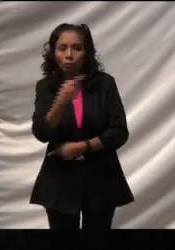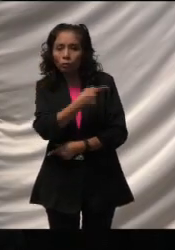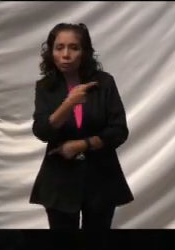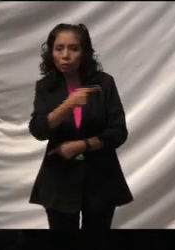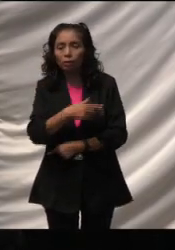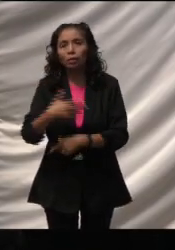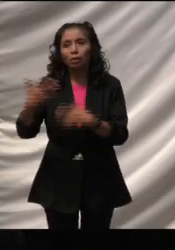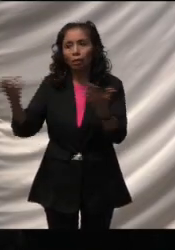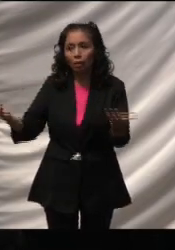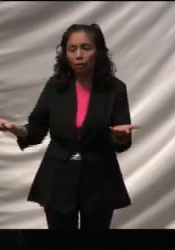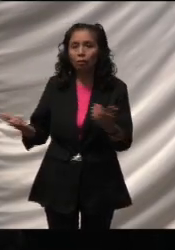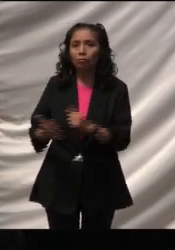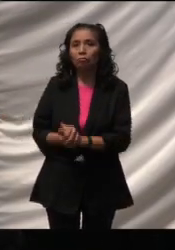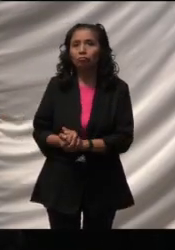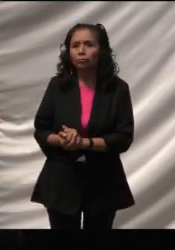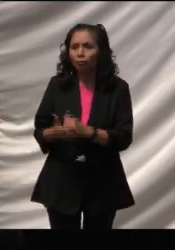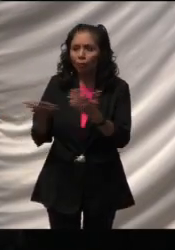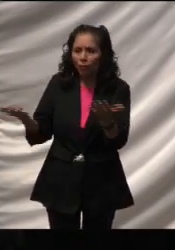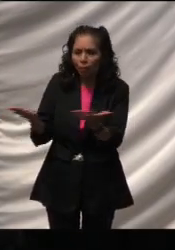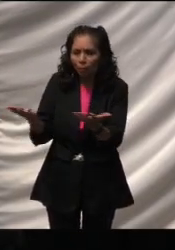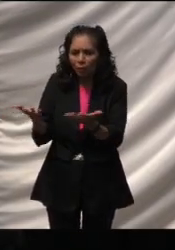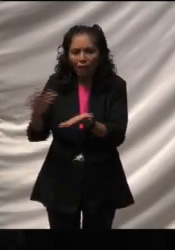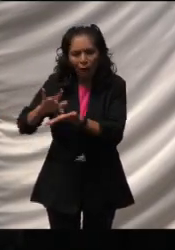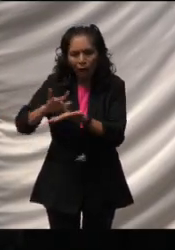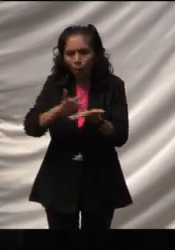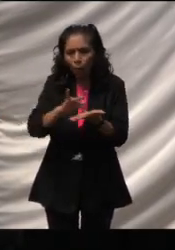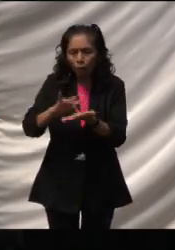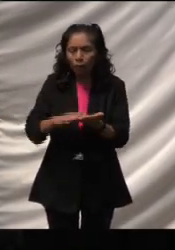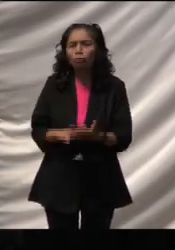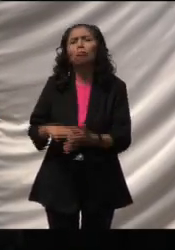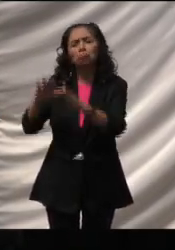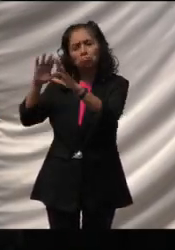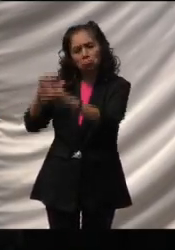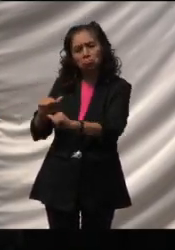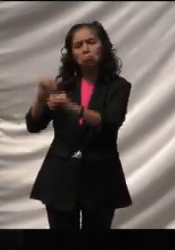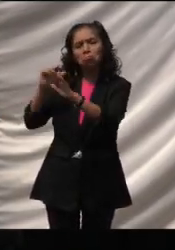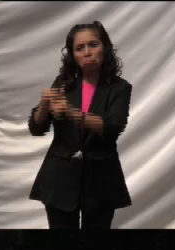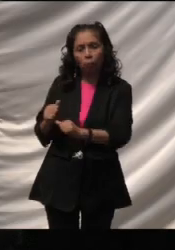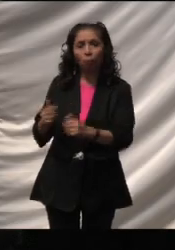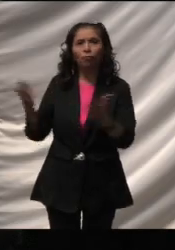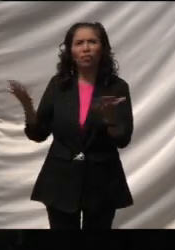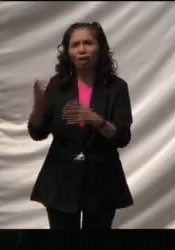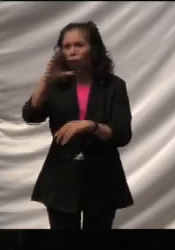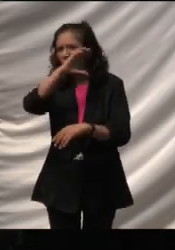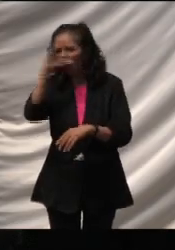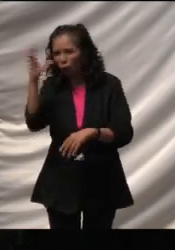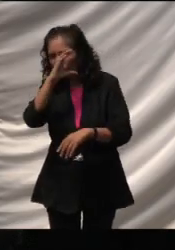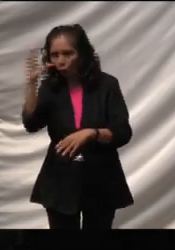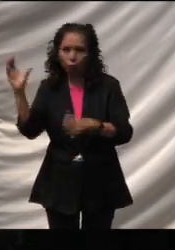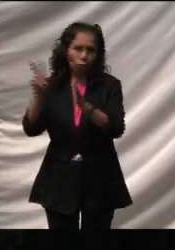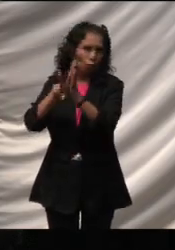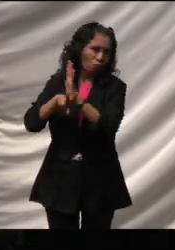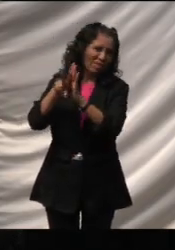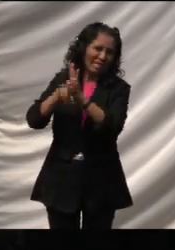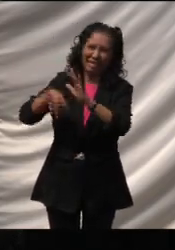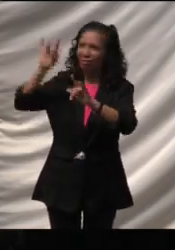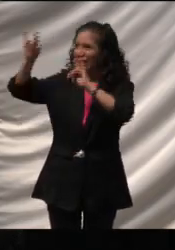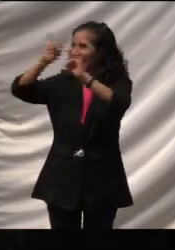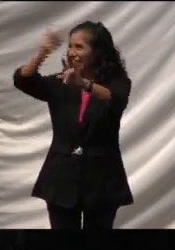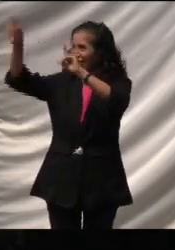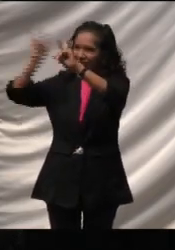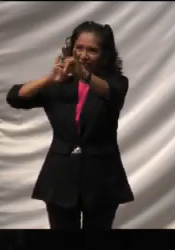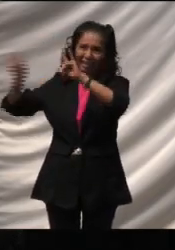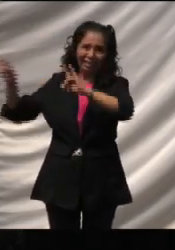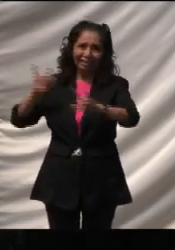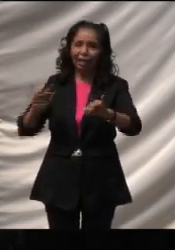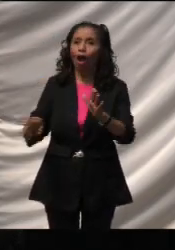Ellos le propusieron a Carla hacer una campaña de apoyo y ella estuvo de acuerdo. Hicieron fotos, videos, carteles y lo